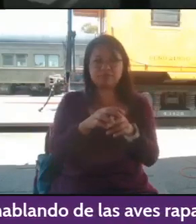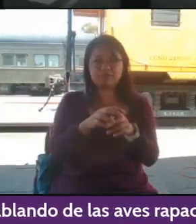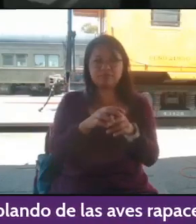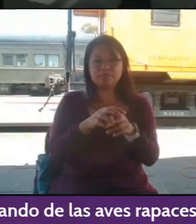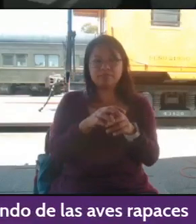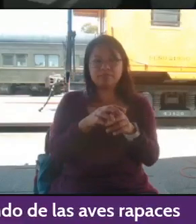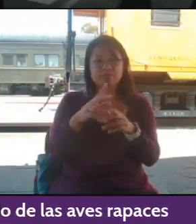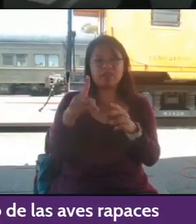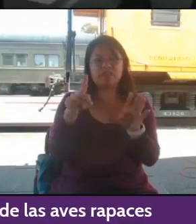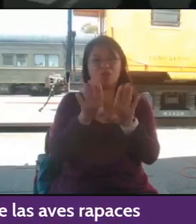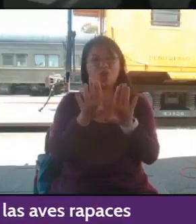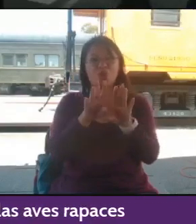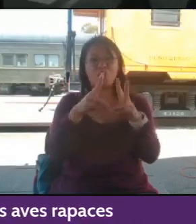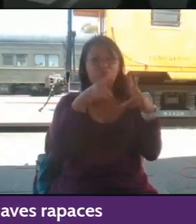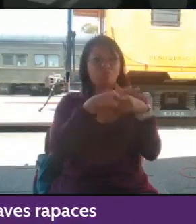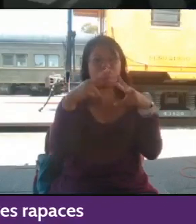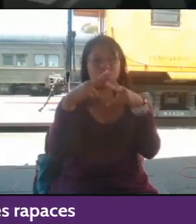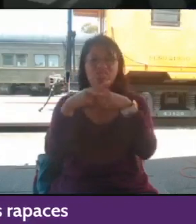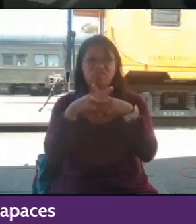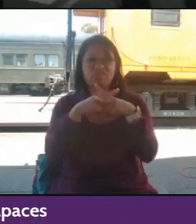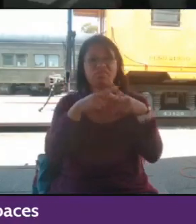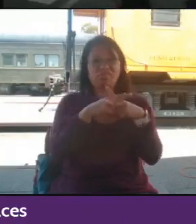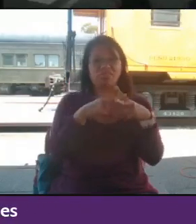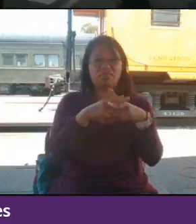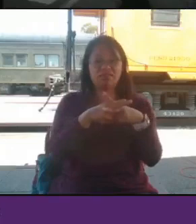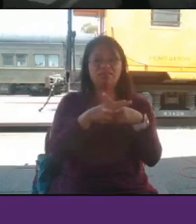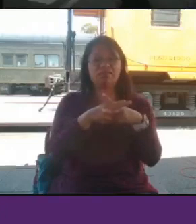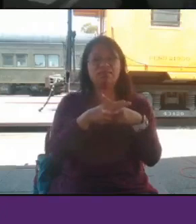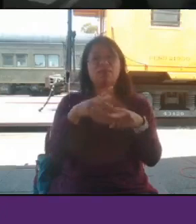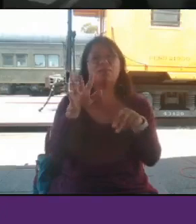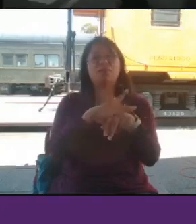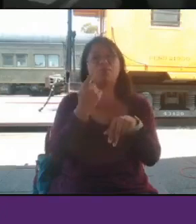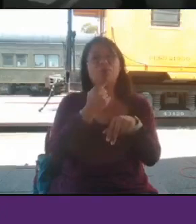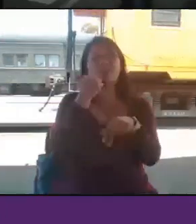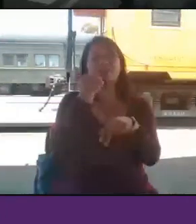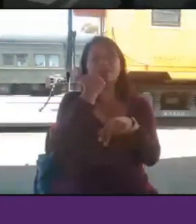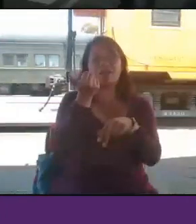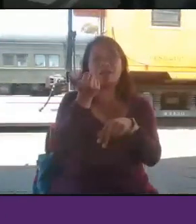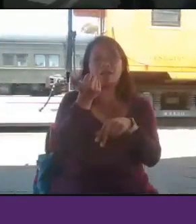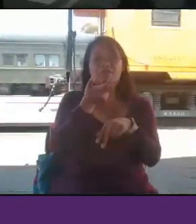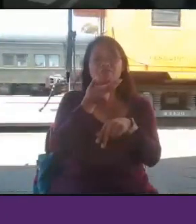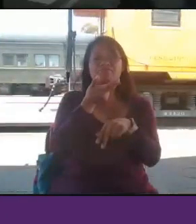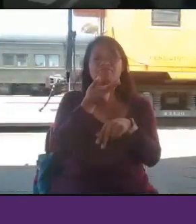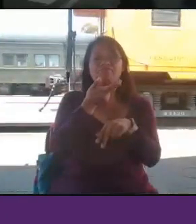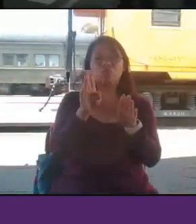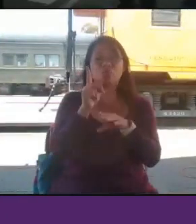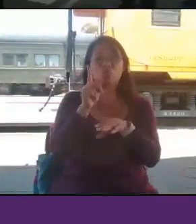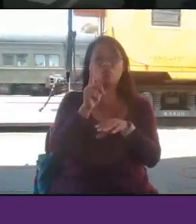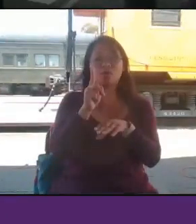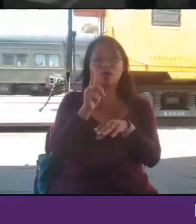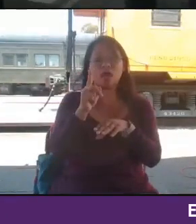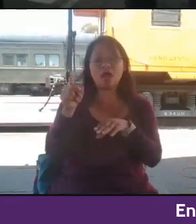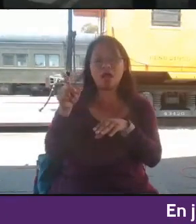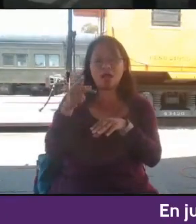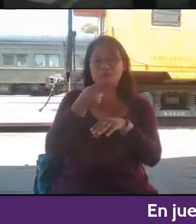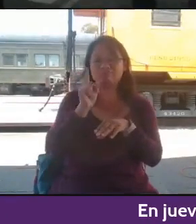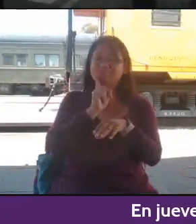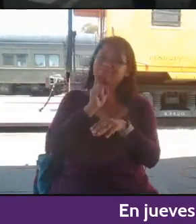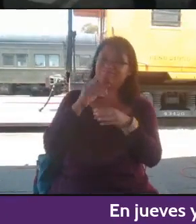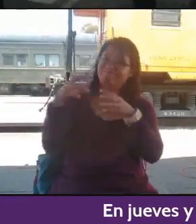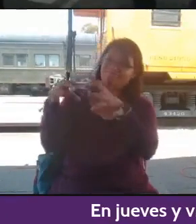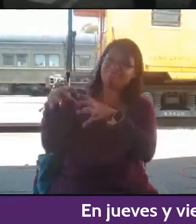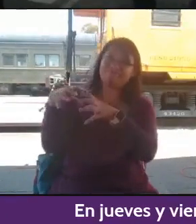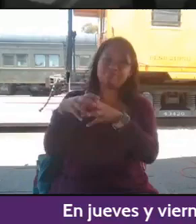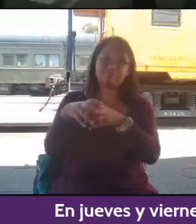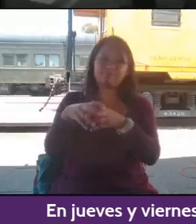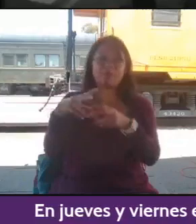qué? Yo la quiero para mí, y empezaron a enfrentarse por ella. Si se fijan, el halconcito es mucho más pequeño que la lechuza, pero